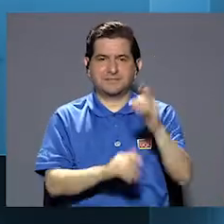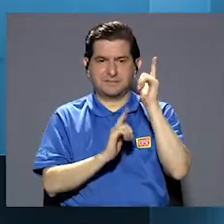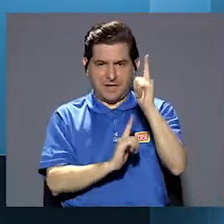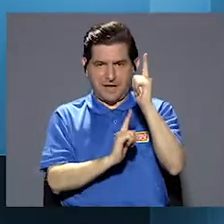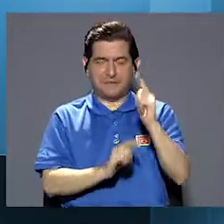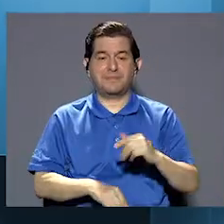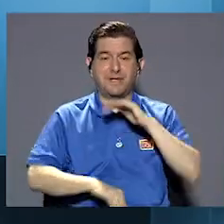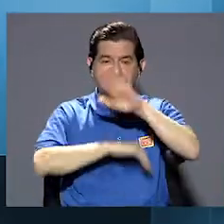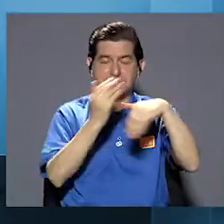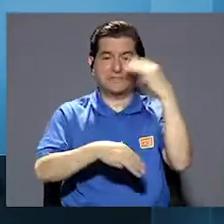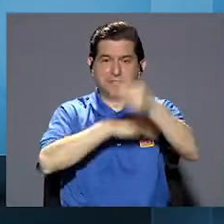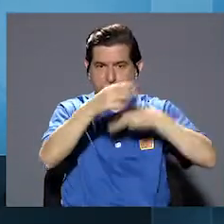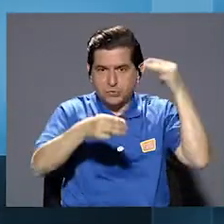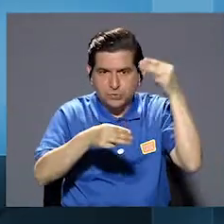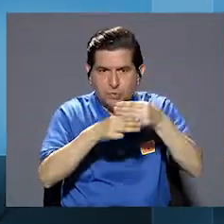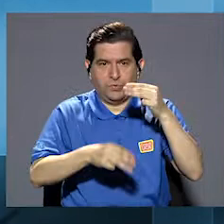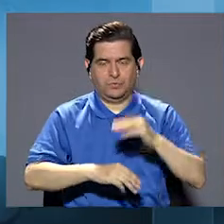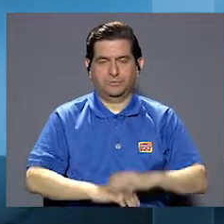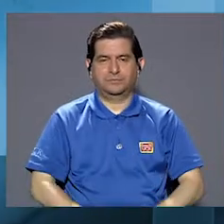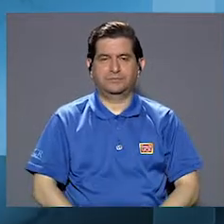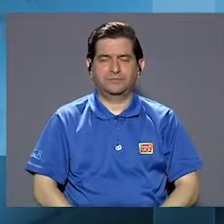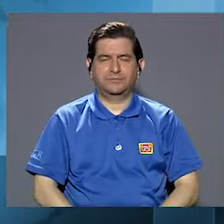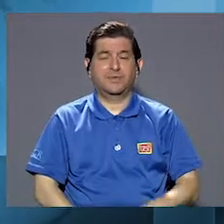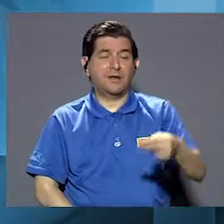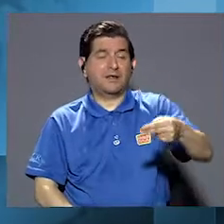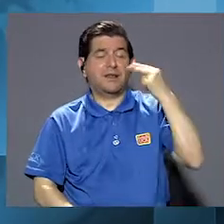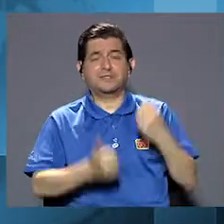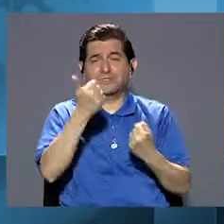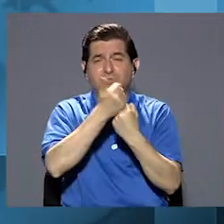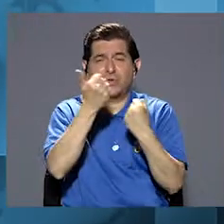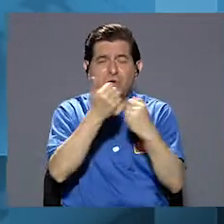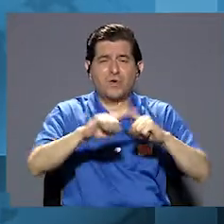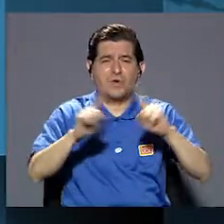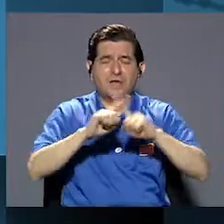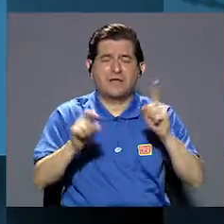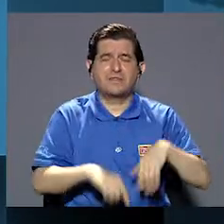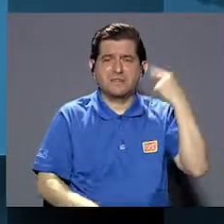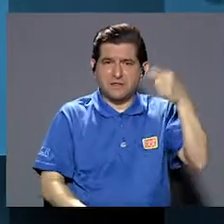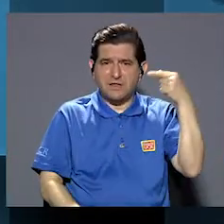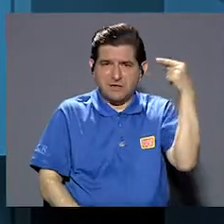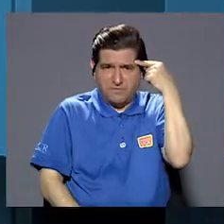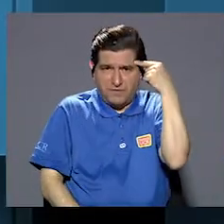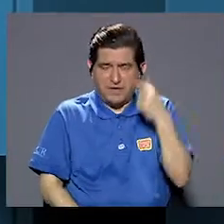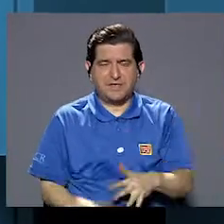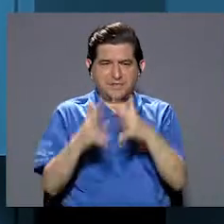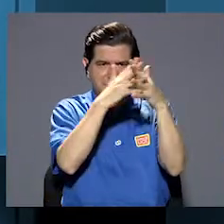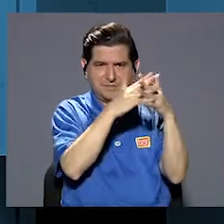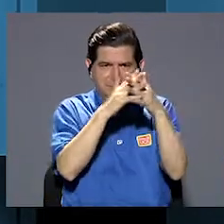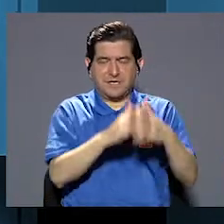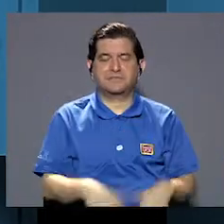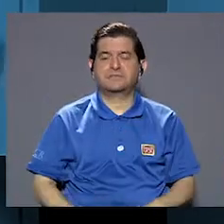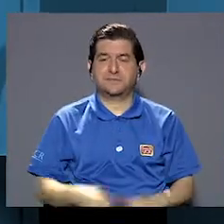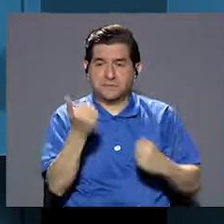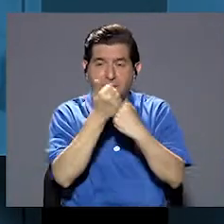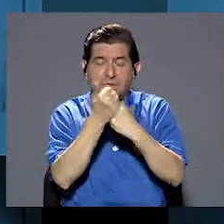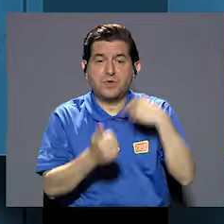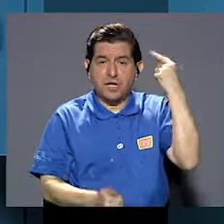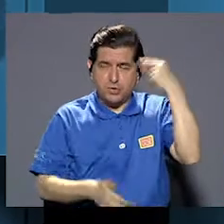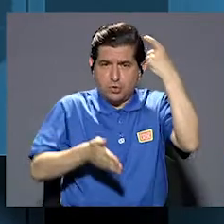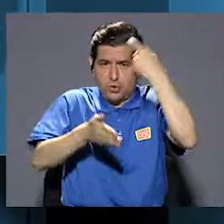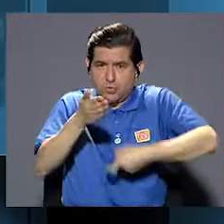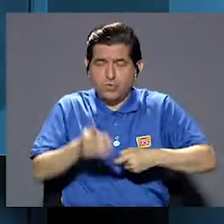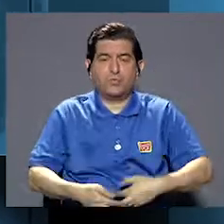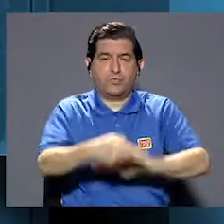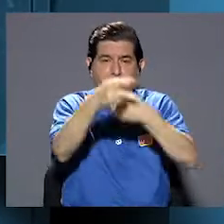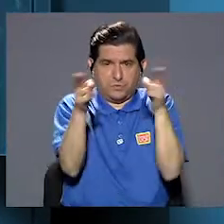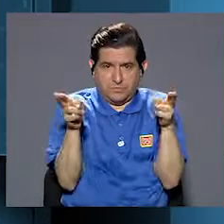armamento del planeta. El largo historial de apoyo de distintas administraciones estadounidenses a los gobiernos